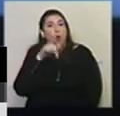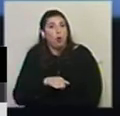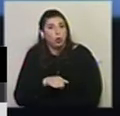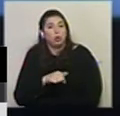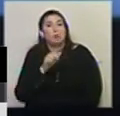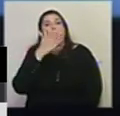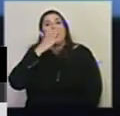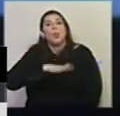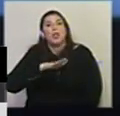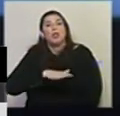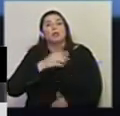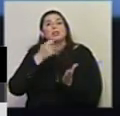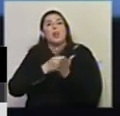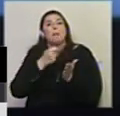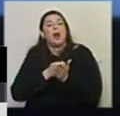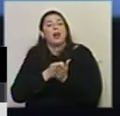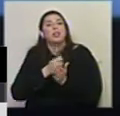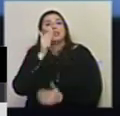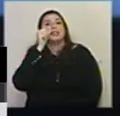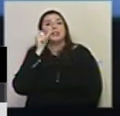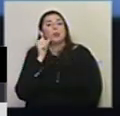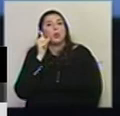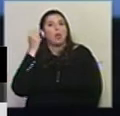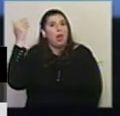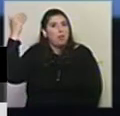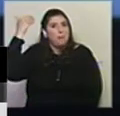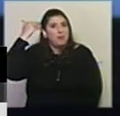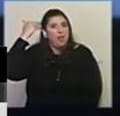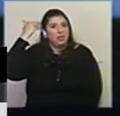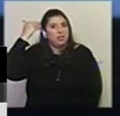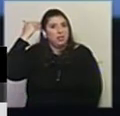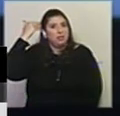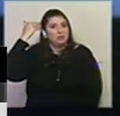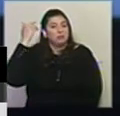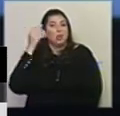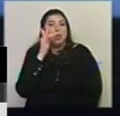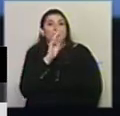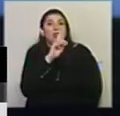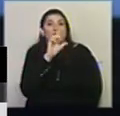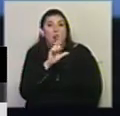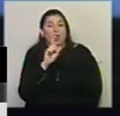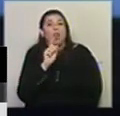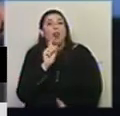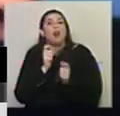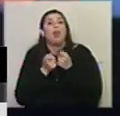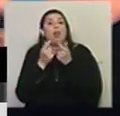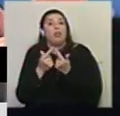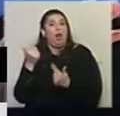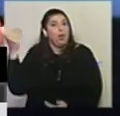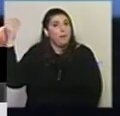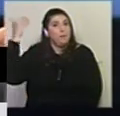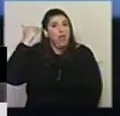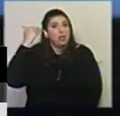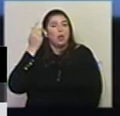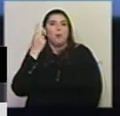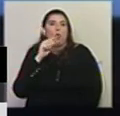la cirugía de colocación de un implante coclear que el fondo le da. Le da el dispositivo, pero no es capaz de pagarle la cirugía. Cosas, incoherencias